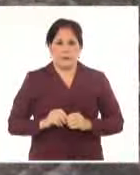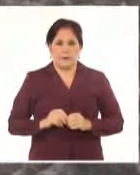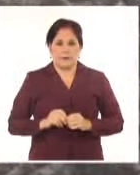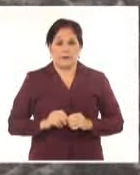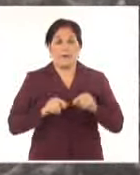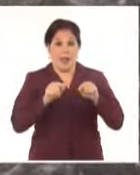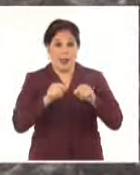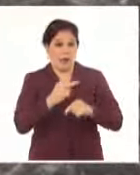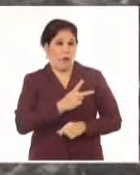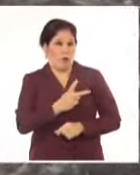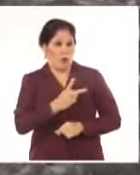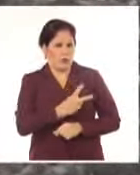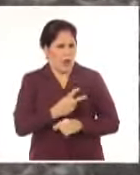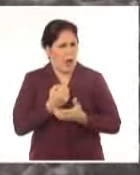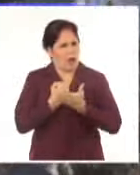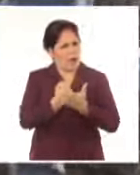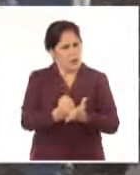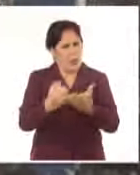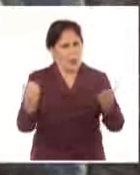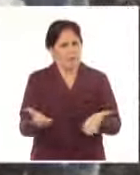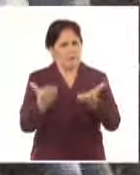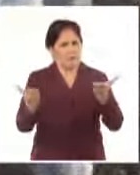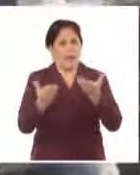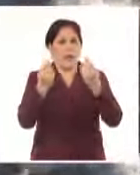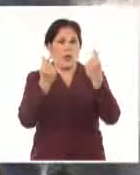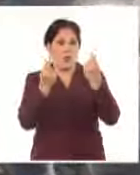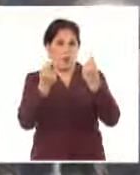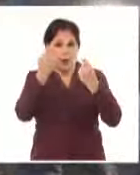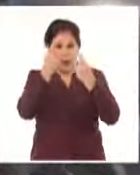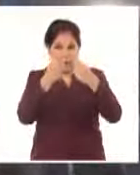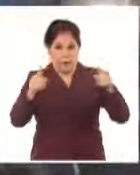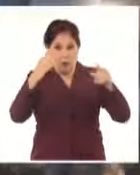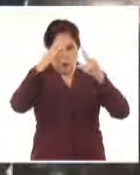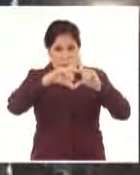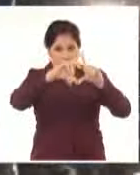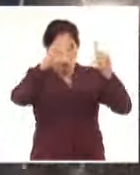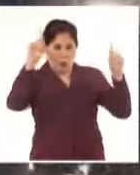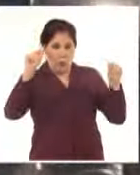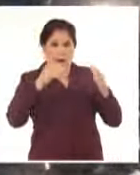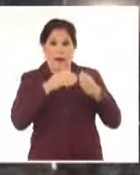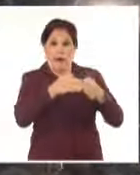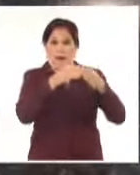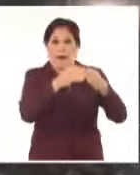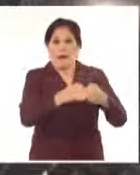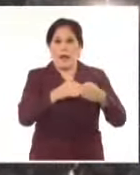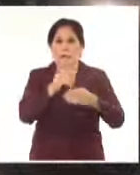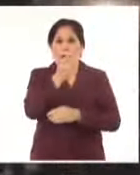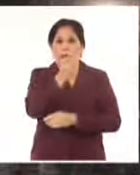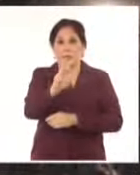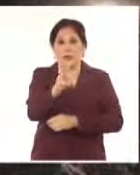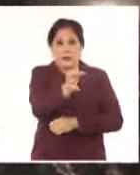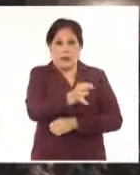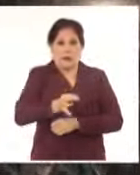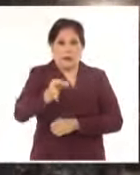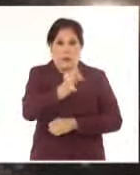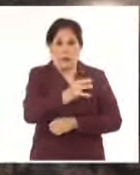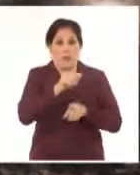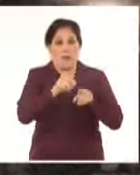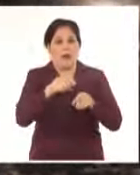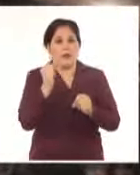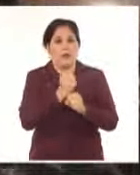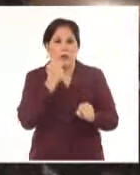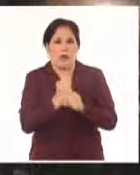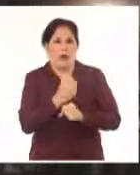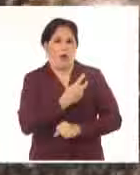Con la voluntad de contribuir a la recuperación de la economía nacional, granmenses de sectores diversos de los 13 municipios se sumaron a una jornada de